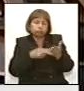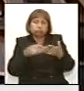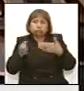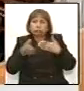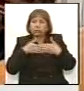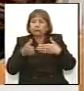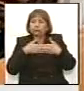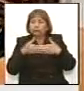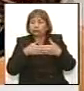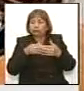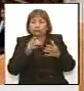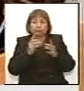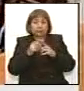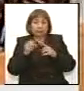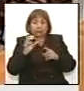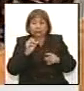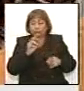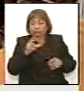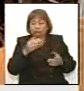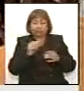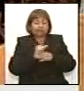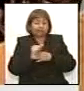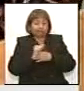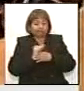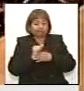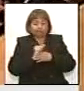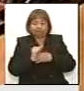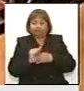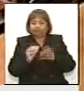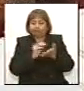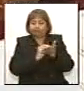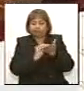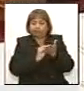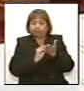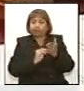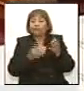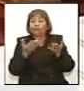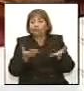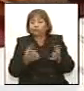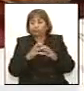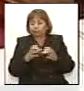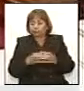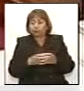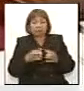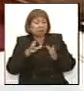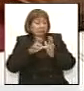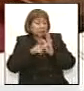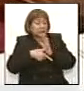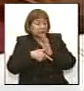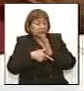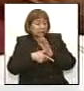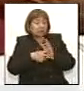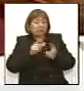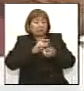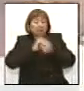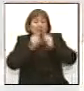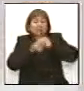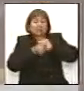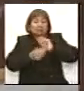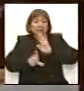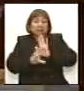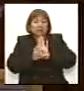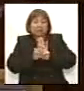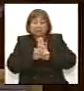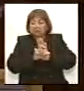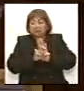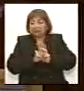en temas teóricos y consejos prácticos en la redacción de los textos que más tarde se convertirán en ley.